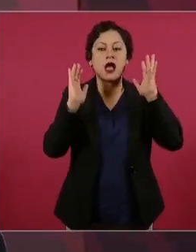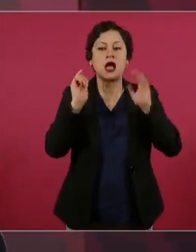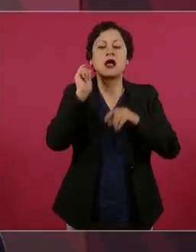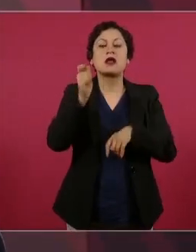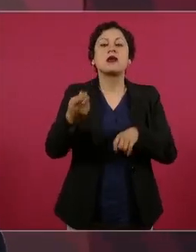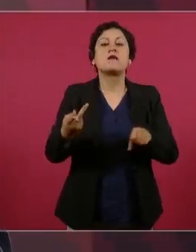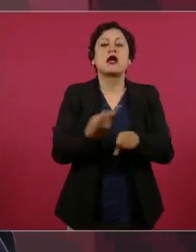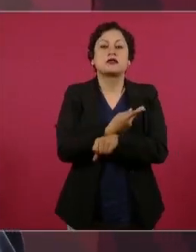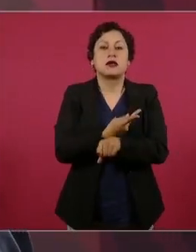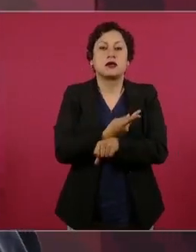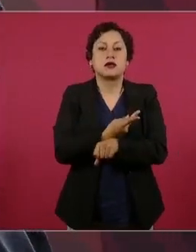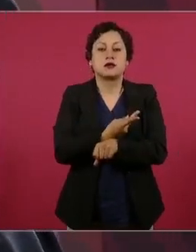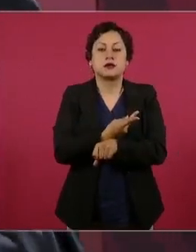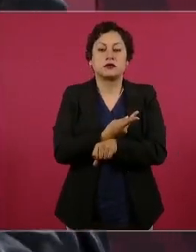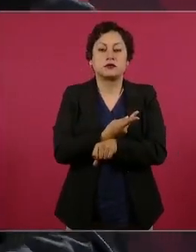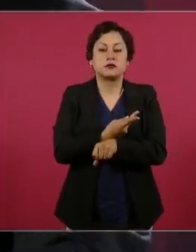como